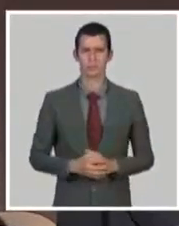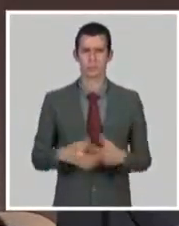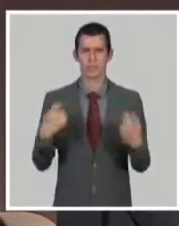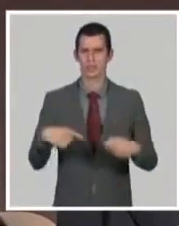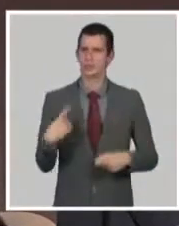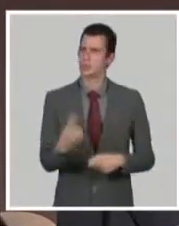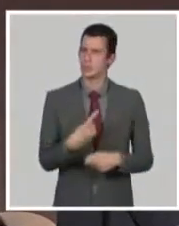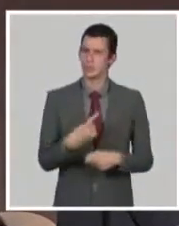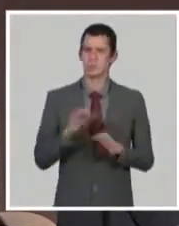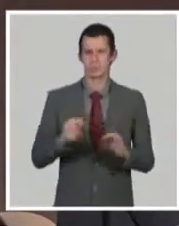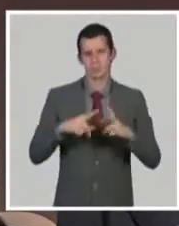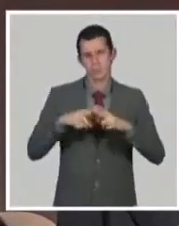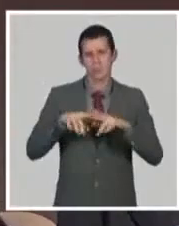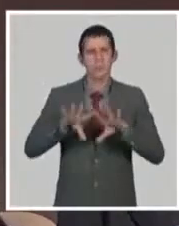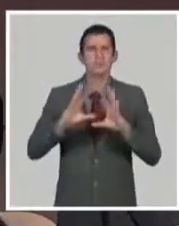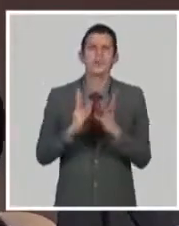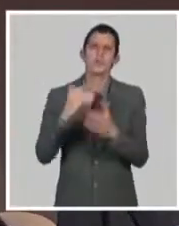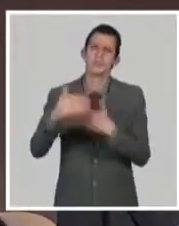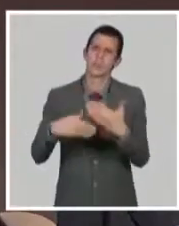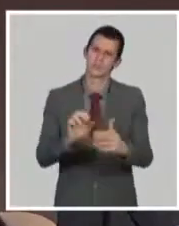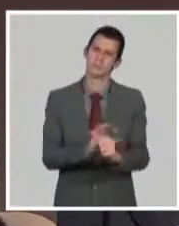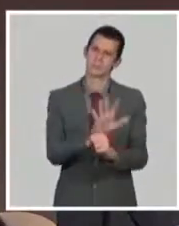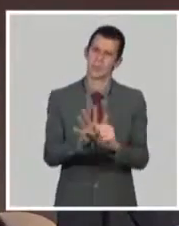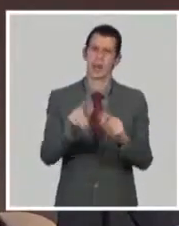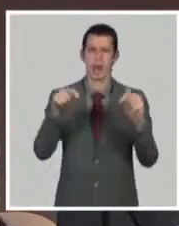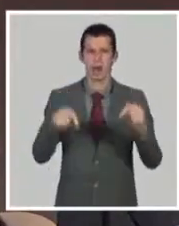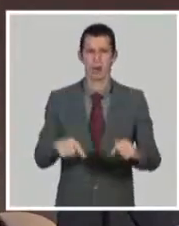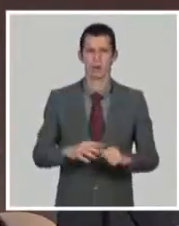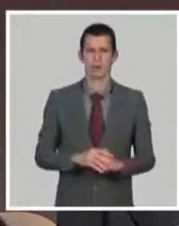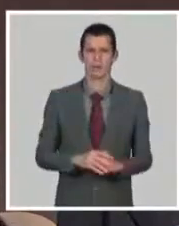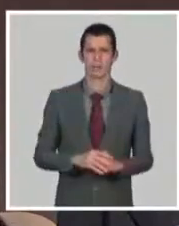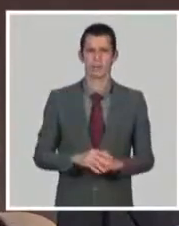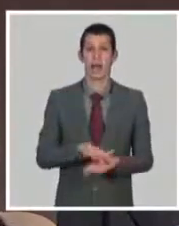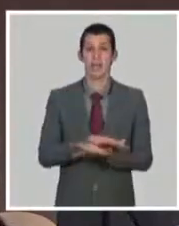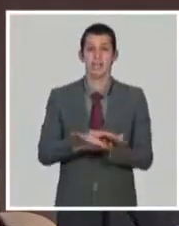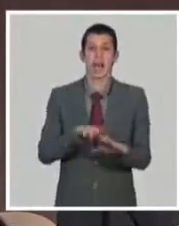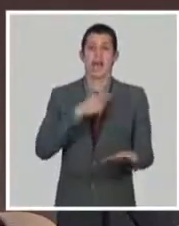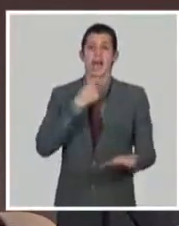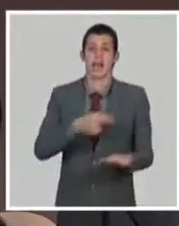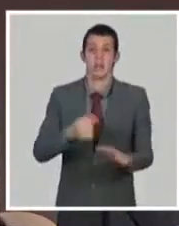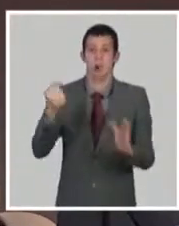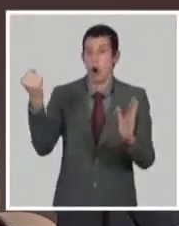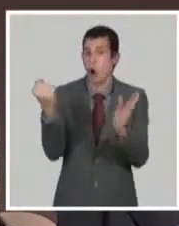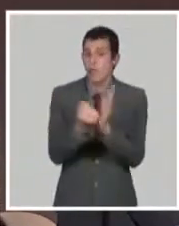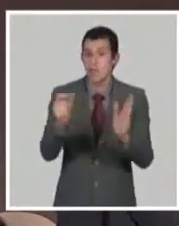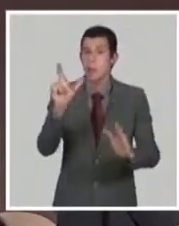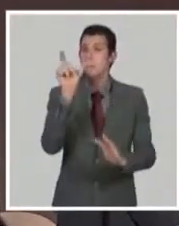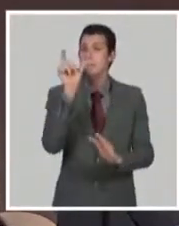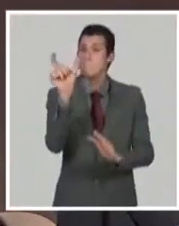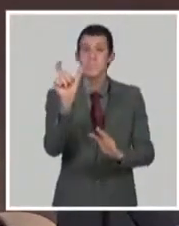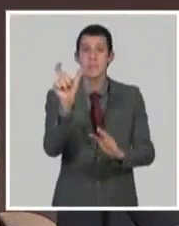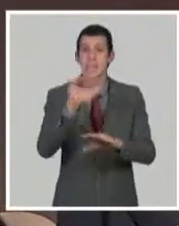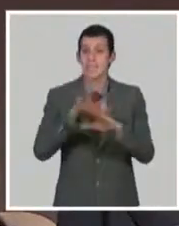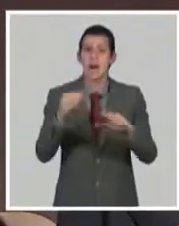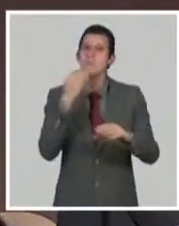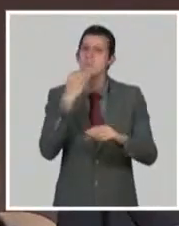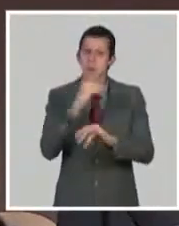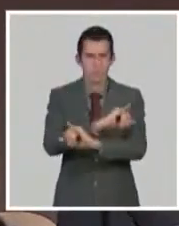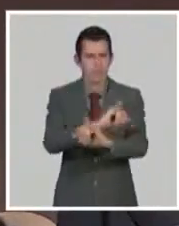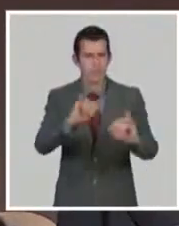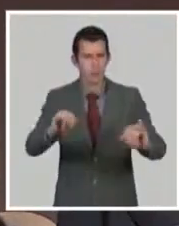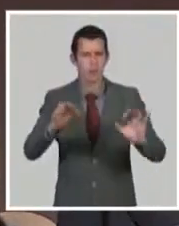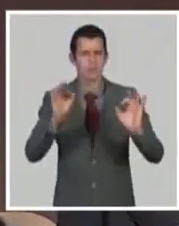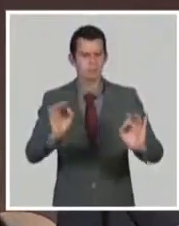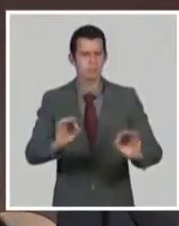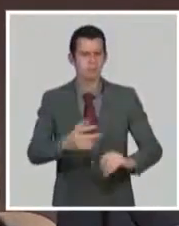a cuando ya las vacunas estén disponibles a acabar de realmente volver a la normalidad, a trabajar en otras condiciones,